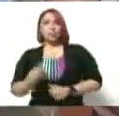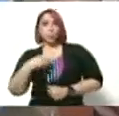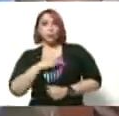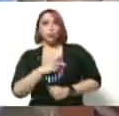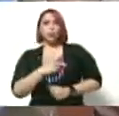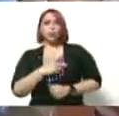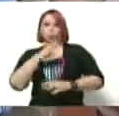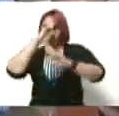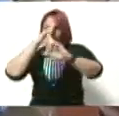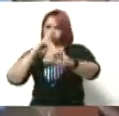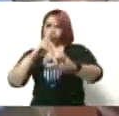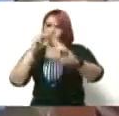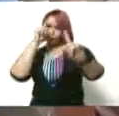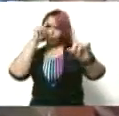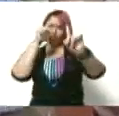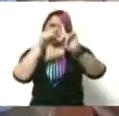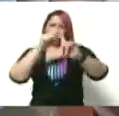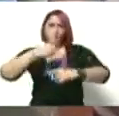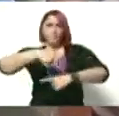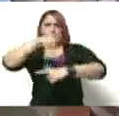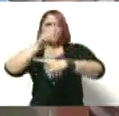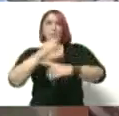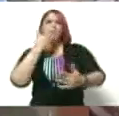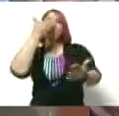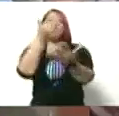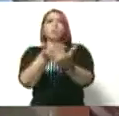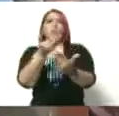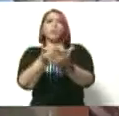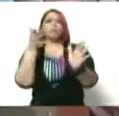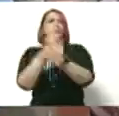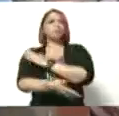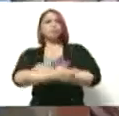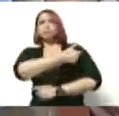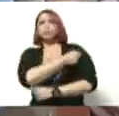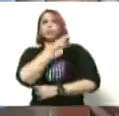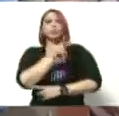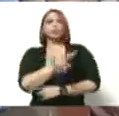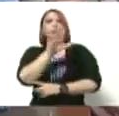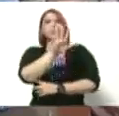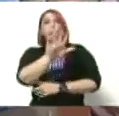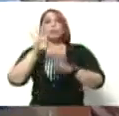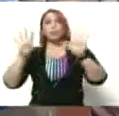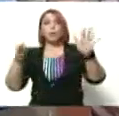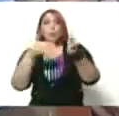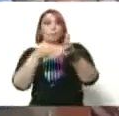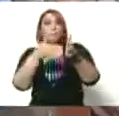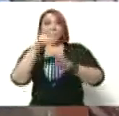cumplido la meta inicial que nos habíamos propuesto de vacunar 259 mil personas y ya llevamos